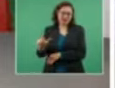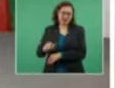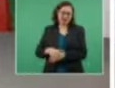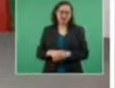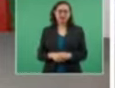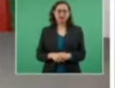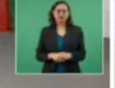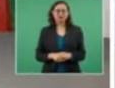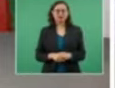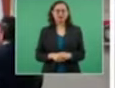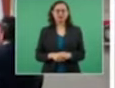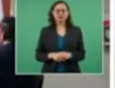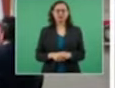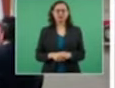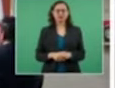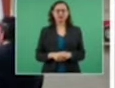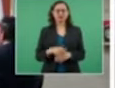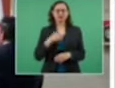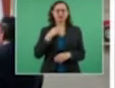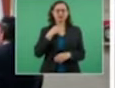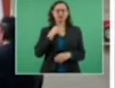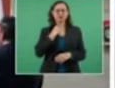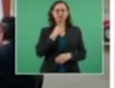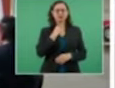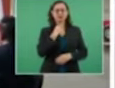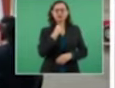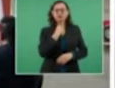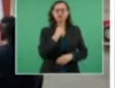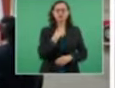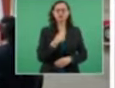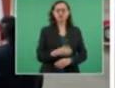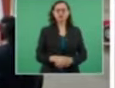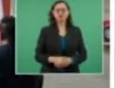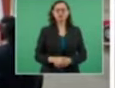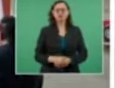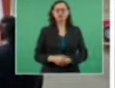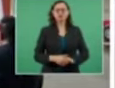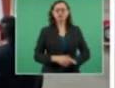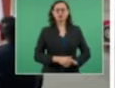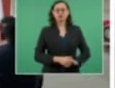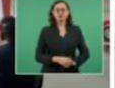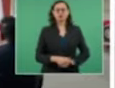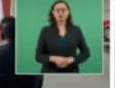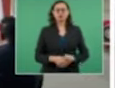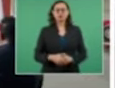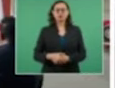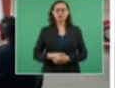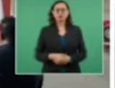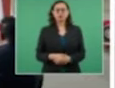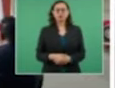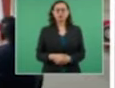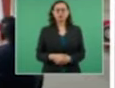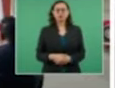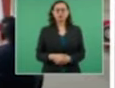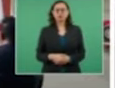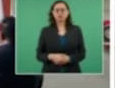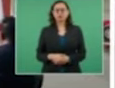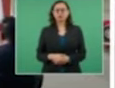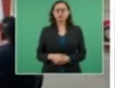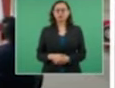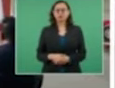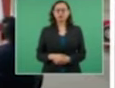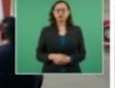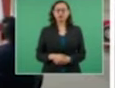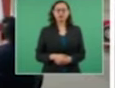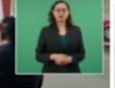utilizando nuestro eslogan, pues es antidemocrático porque coloca a unos por encima de otros, los que tienen la voz, los que